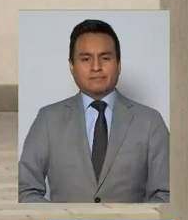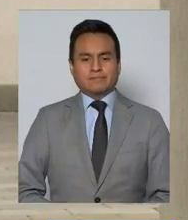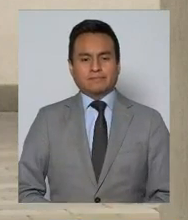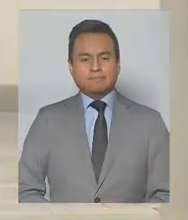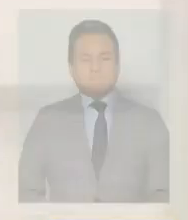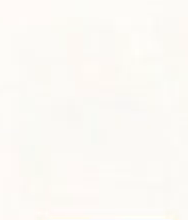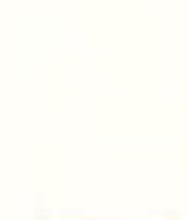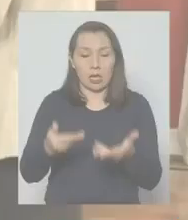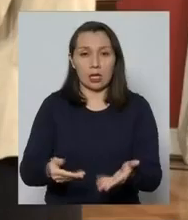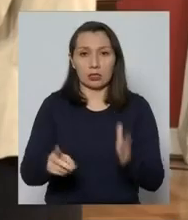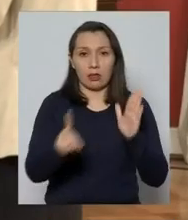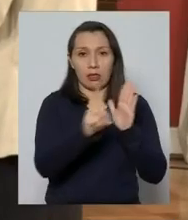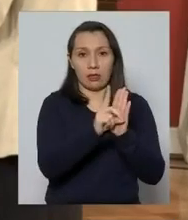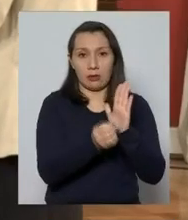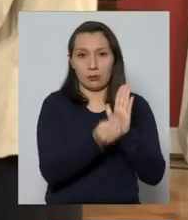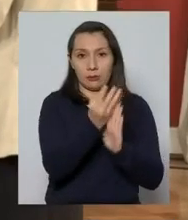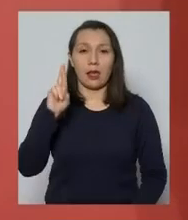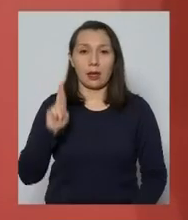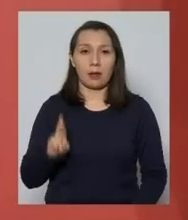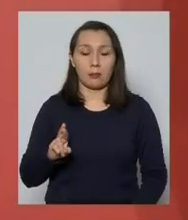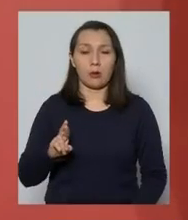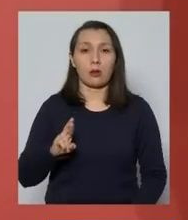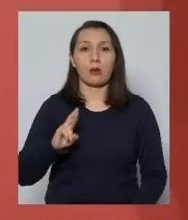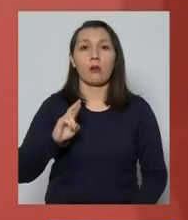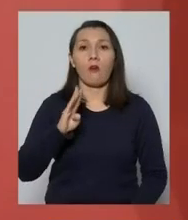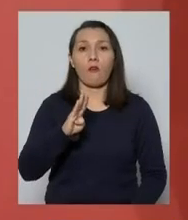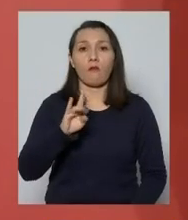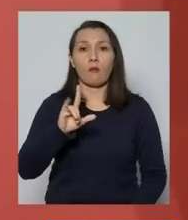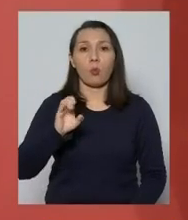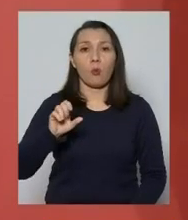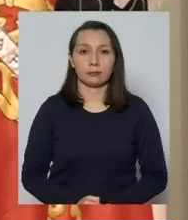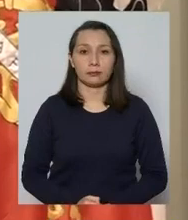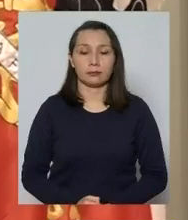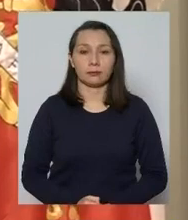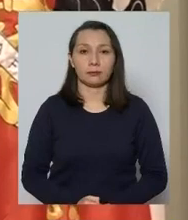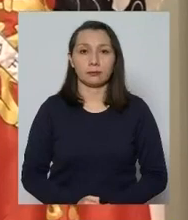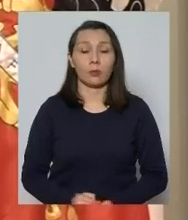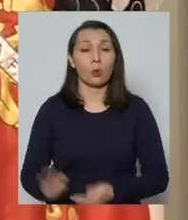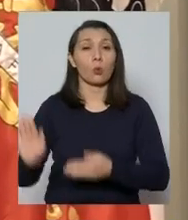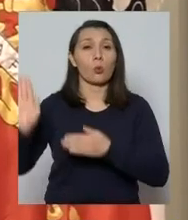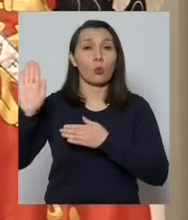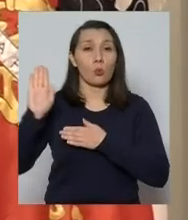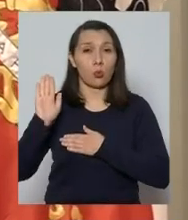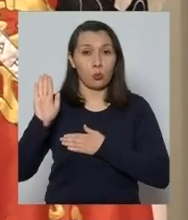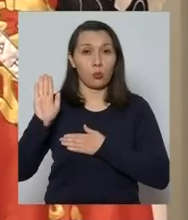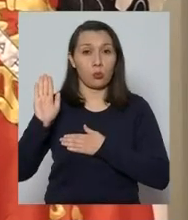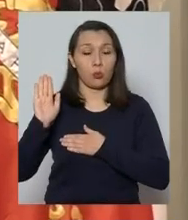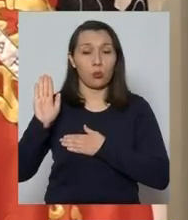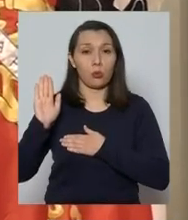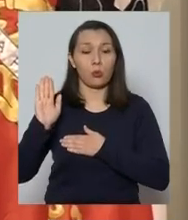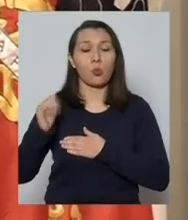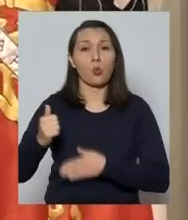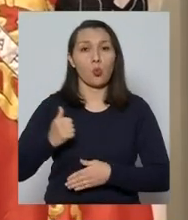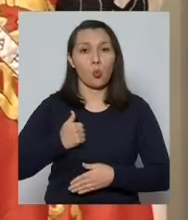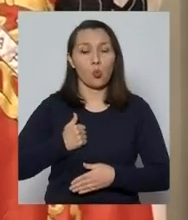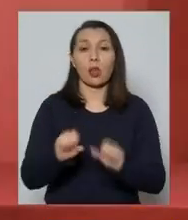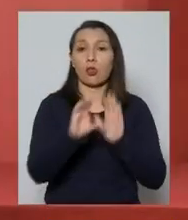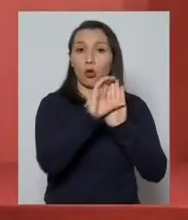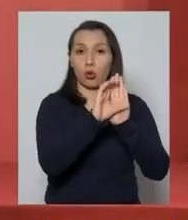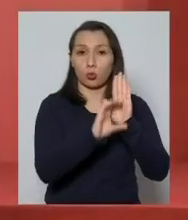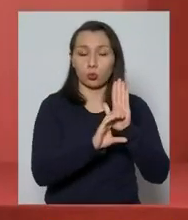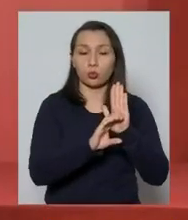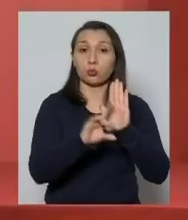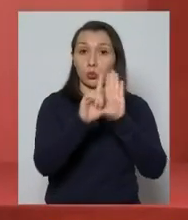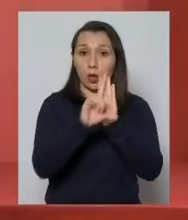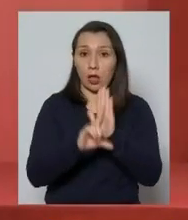de la nueva, recién asumida ministra de la Mujer y Equidad de Género, Mónica Salaquet, respondiendo a algunos de los